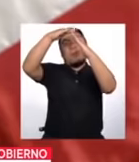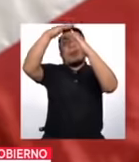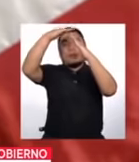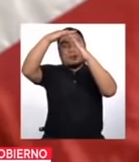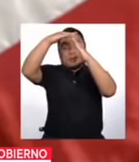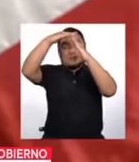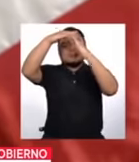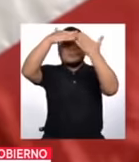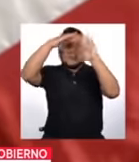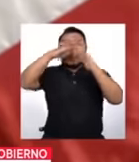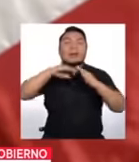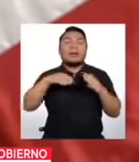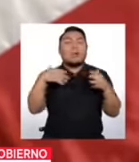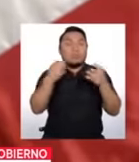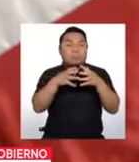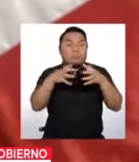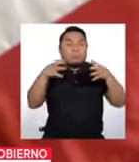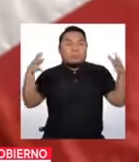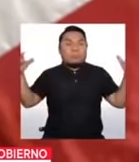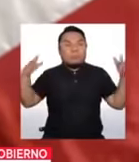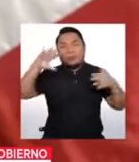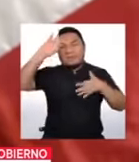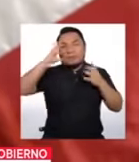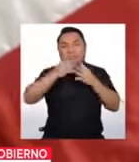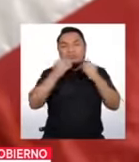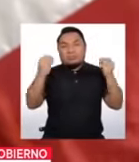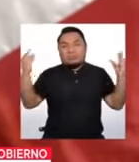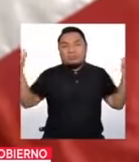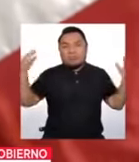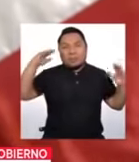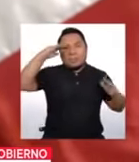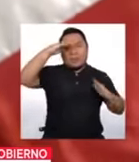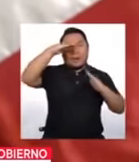el ascenso de actividades productivas que van a generar